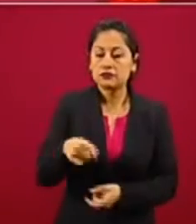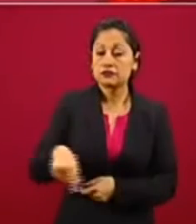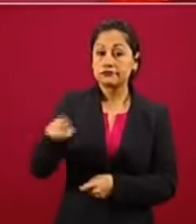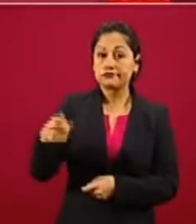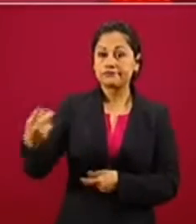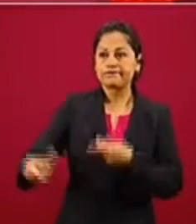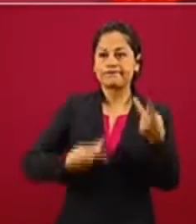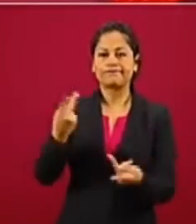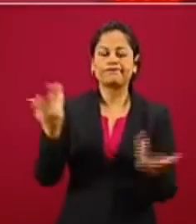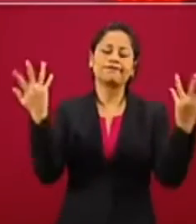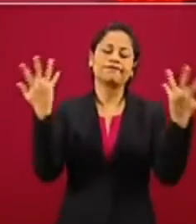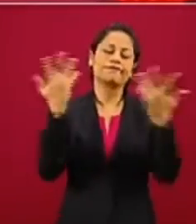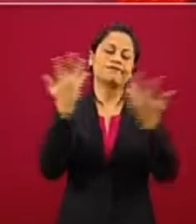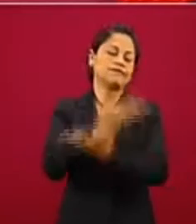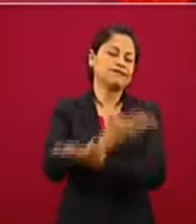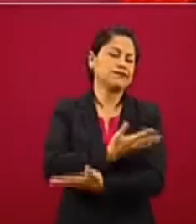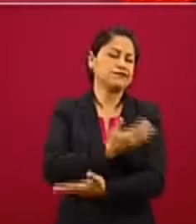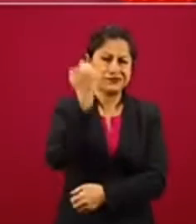Universal